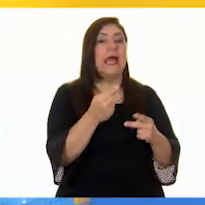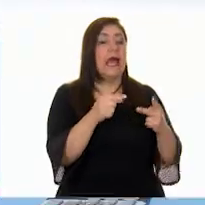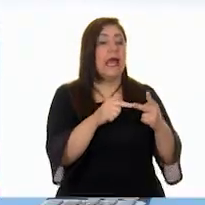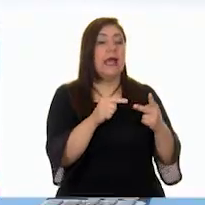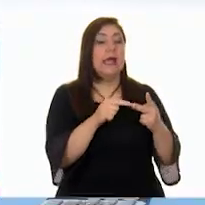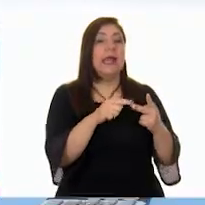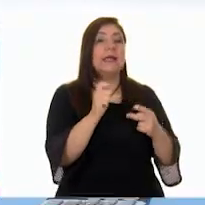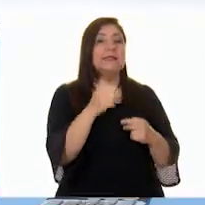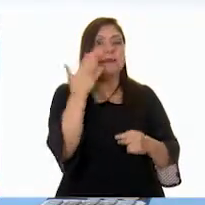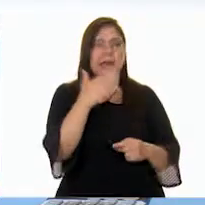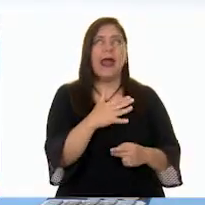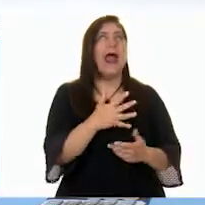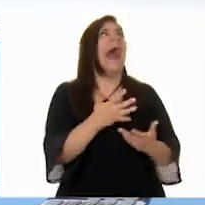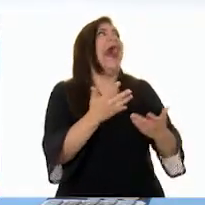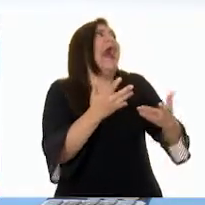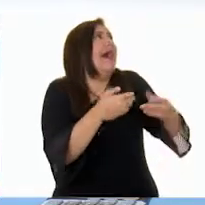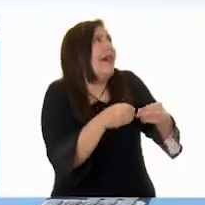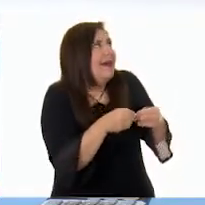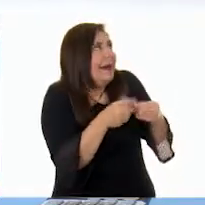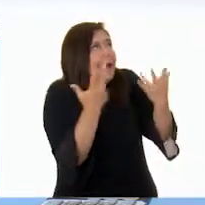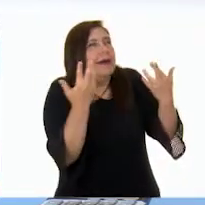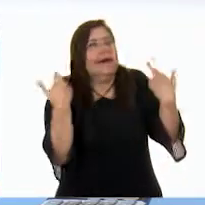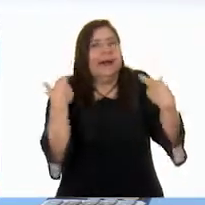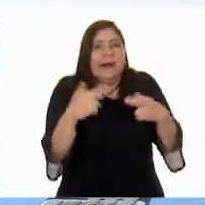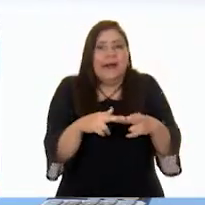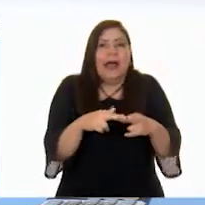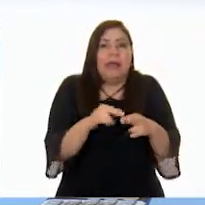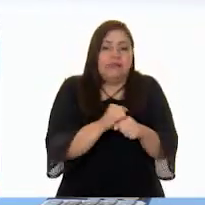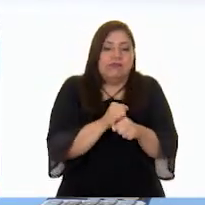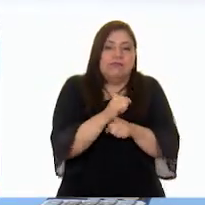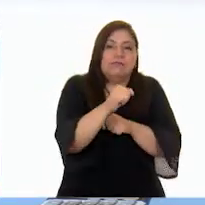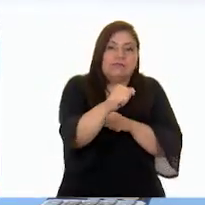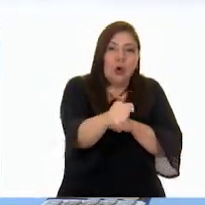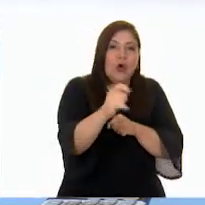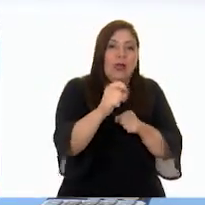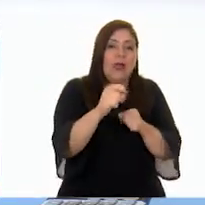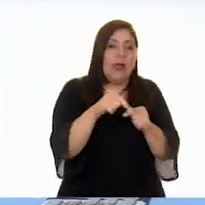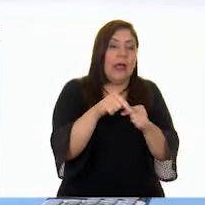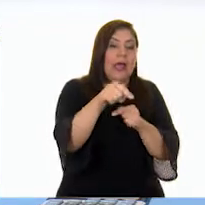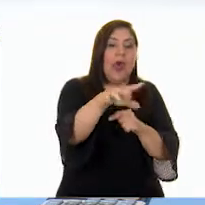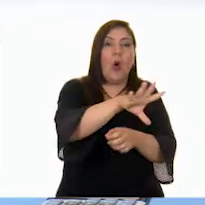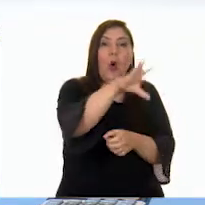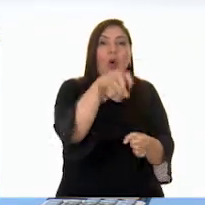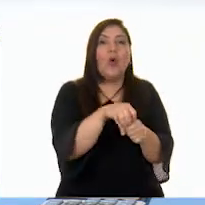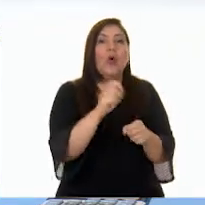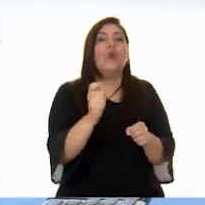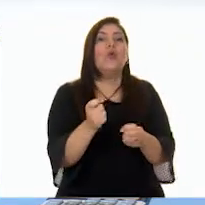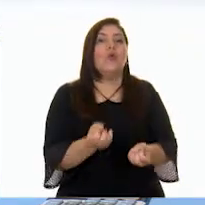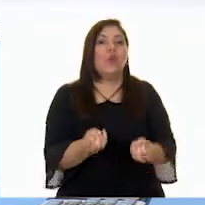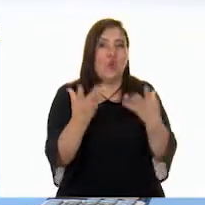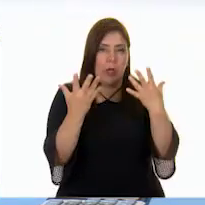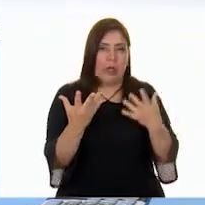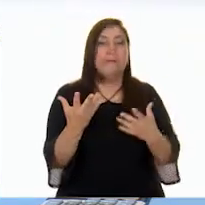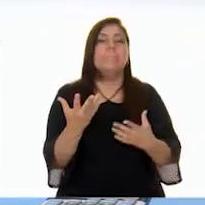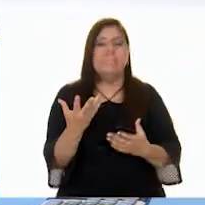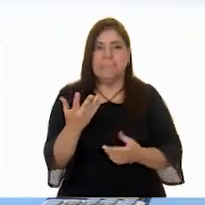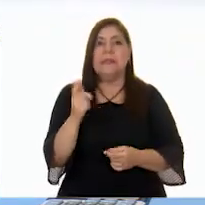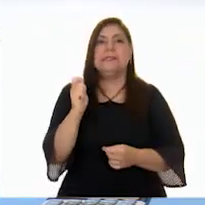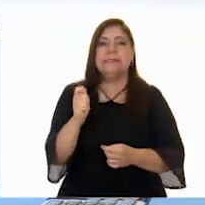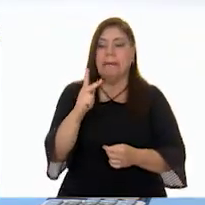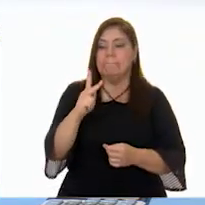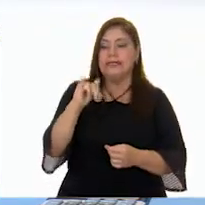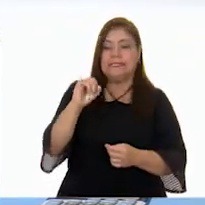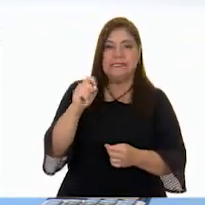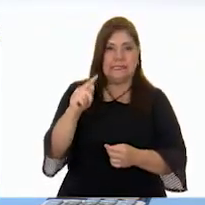saber... ¡Claro, maestra! La distancia total de la pista. El circuito del parque